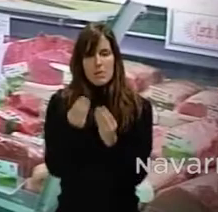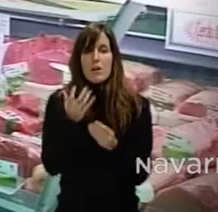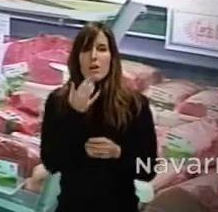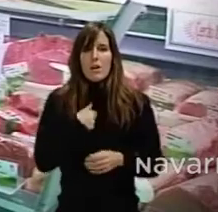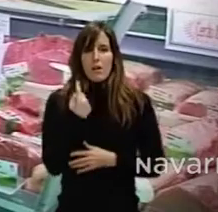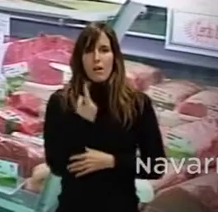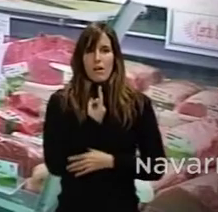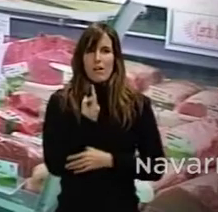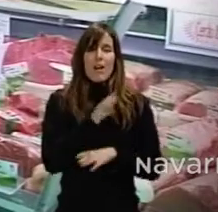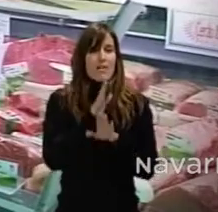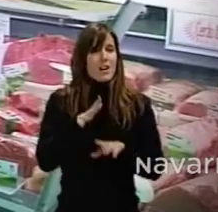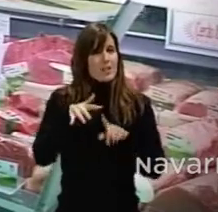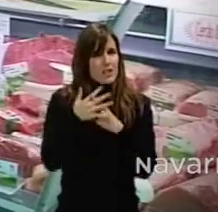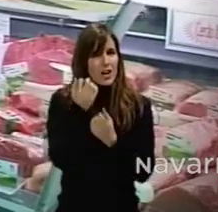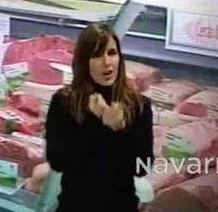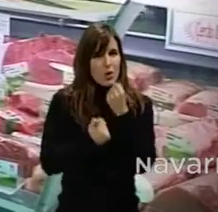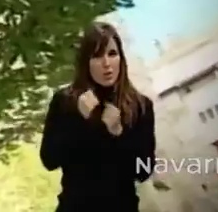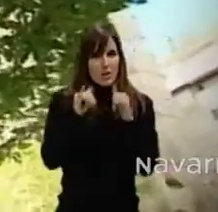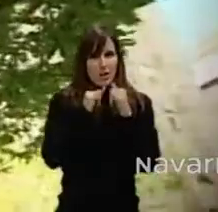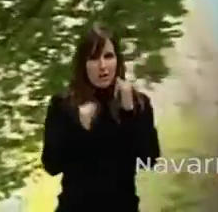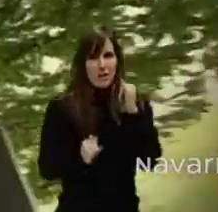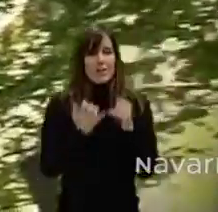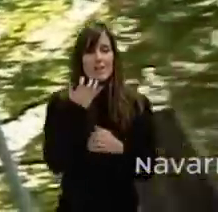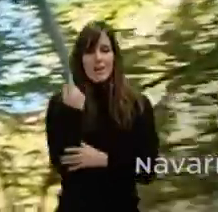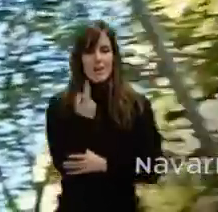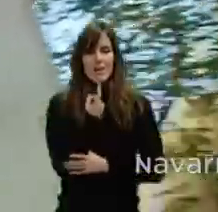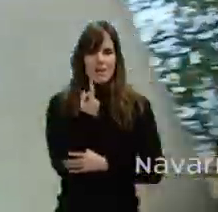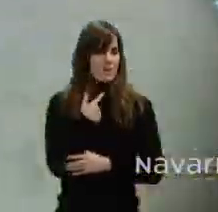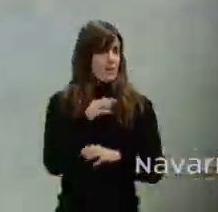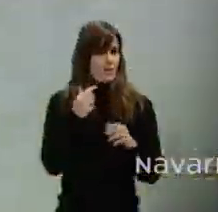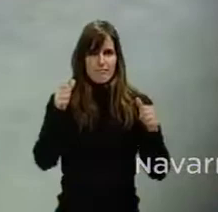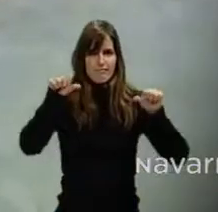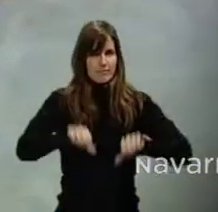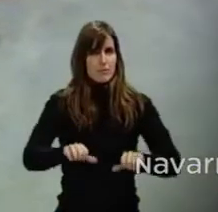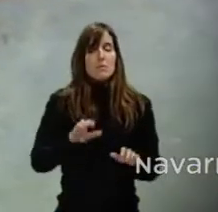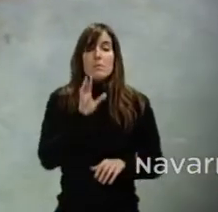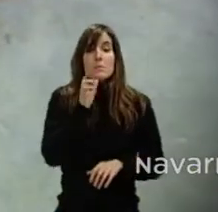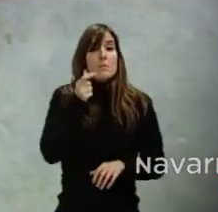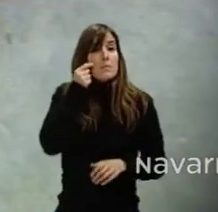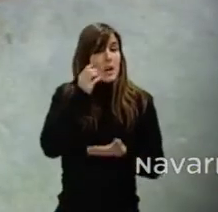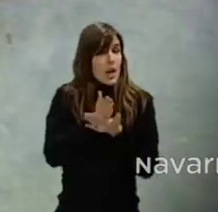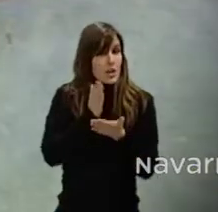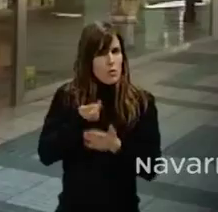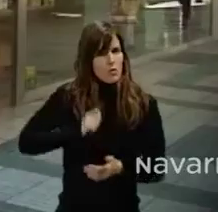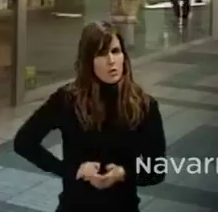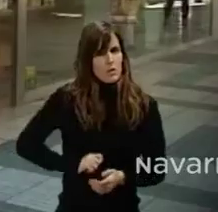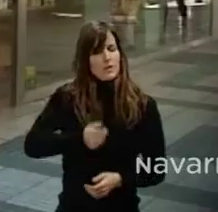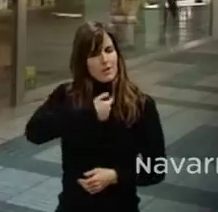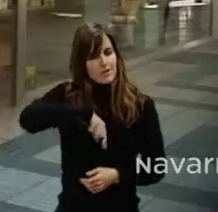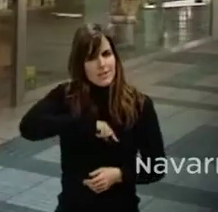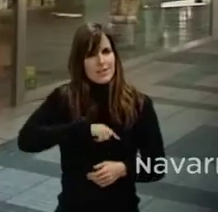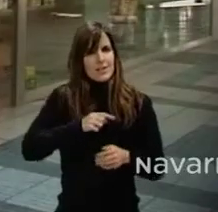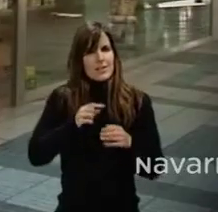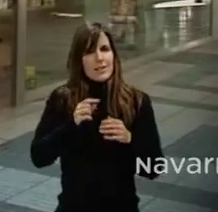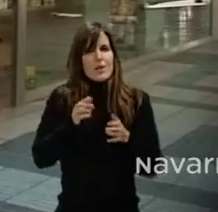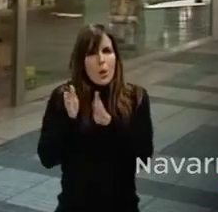la actual situación económica es estar abocado al fracaso. Mira, el carnicero si algo hemos avanzado es que compartimos todo lo